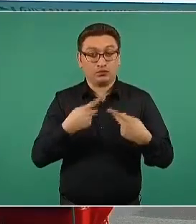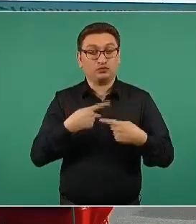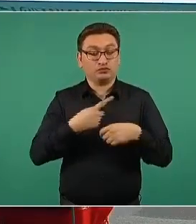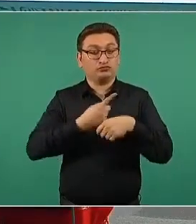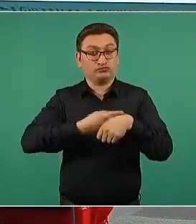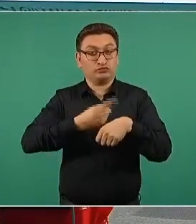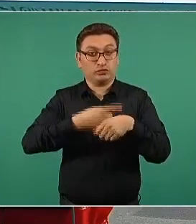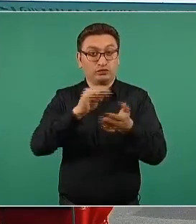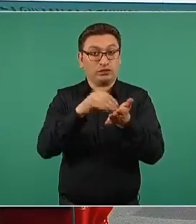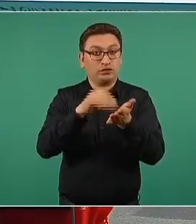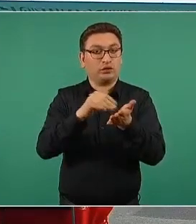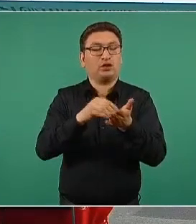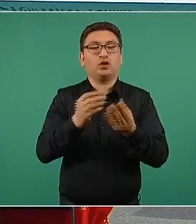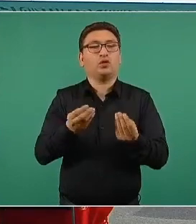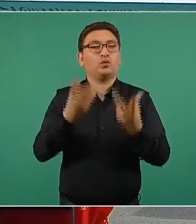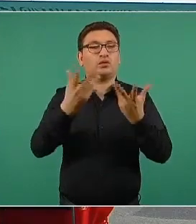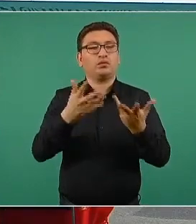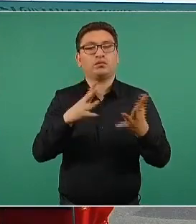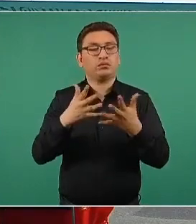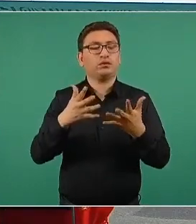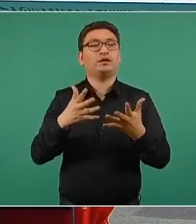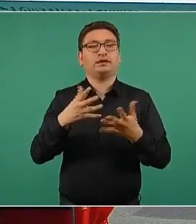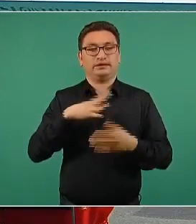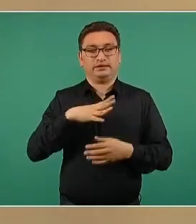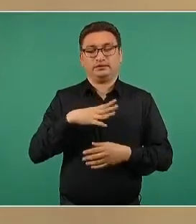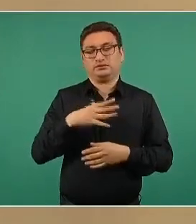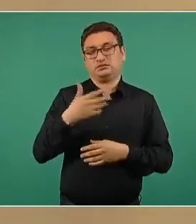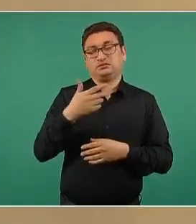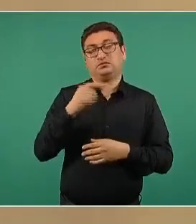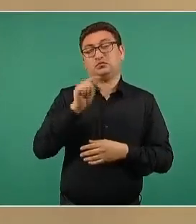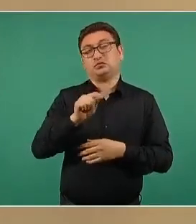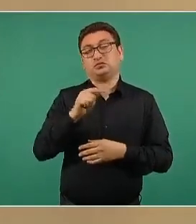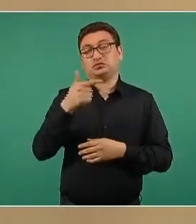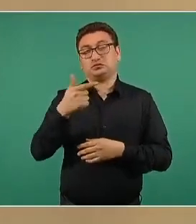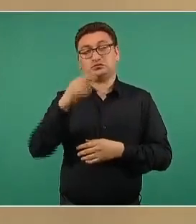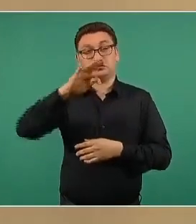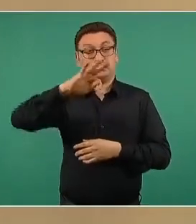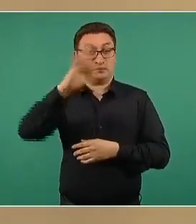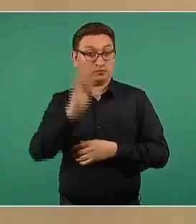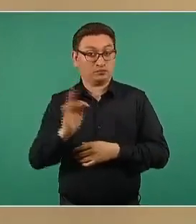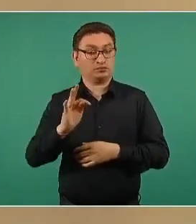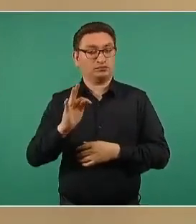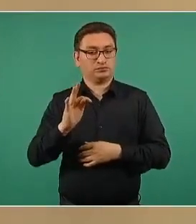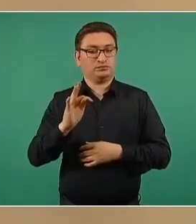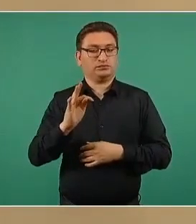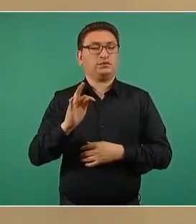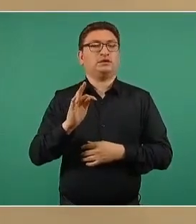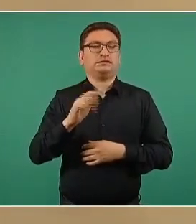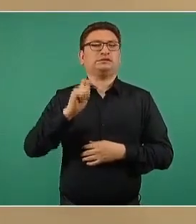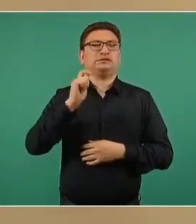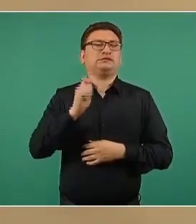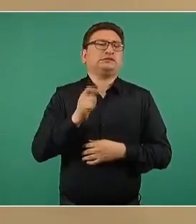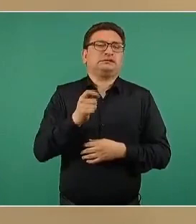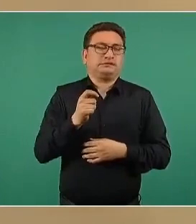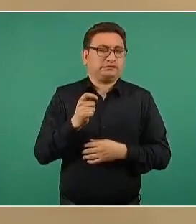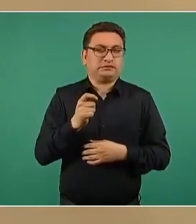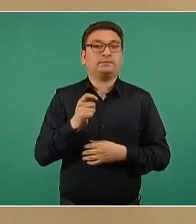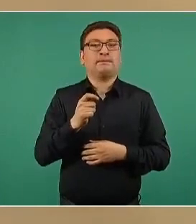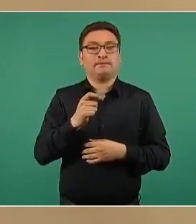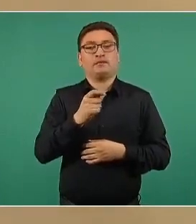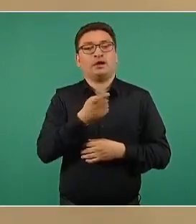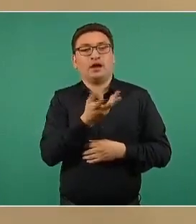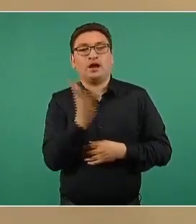tenemos que actualmente se representa un 0.7%, ¿no?, que son aquellos casos que